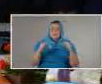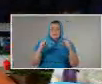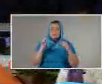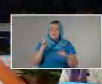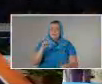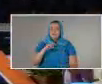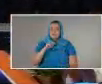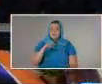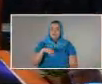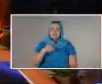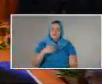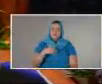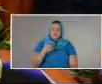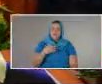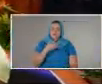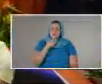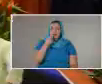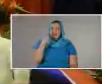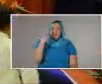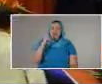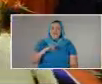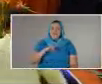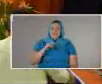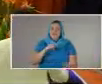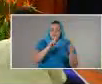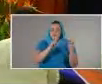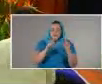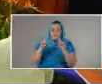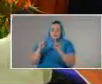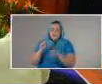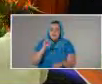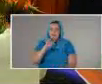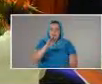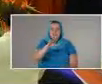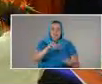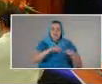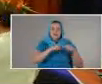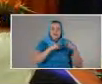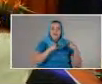fluyendo en lo que el Señor esté guiando en su corazón.